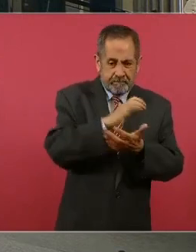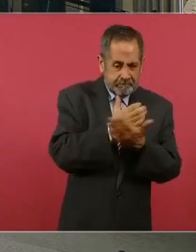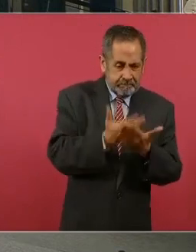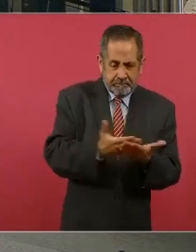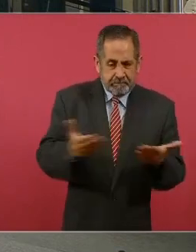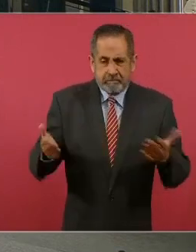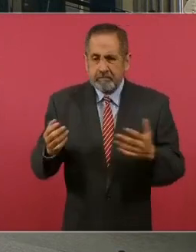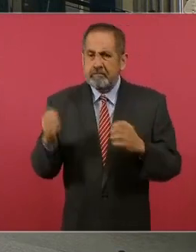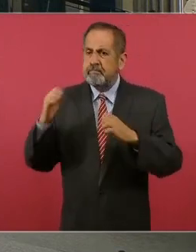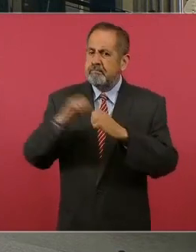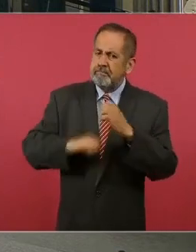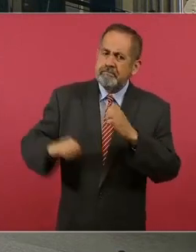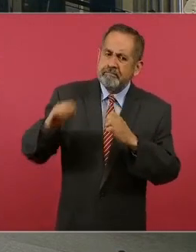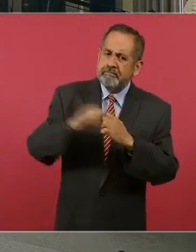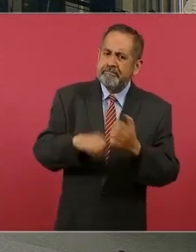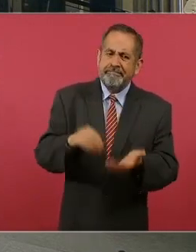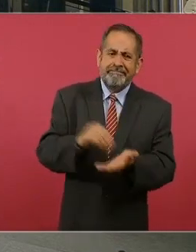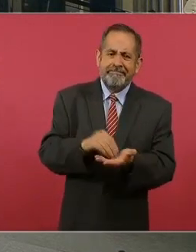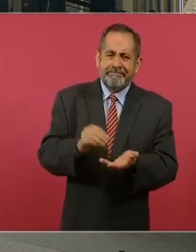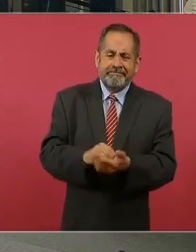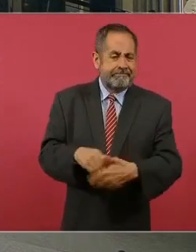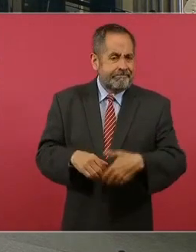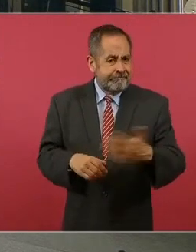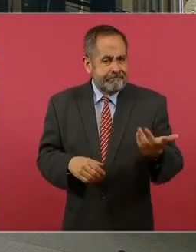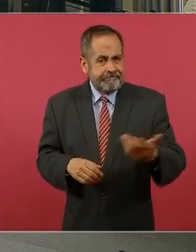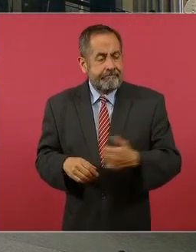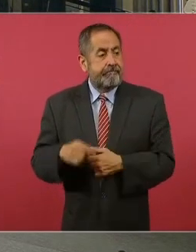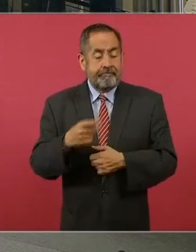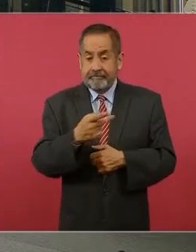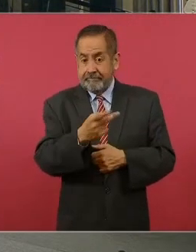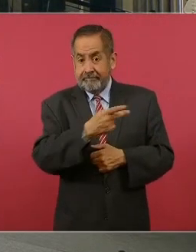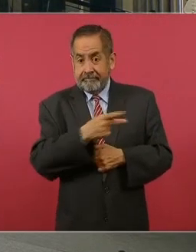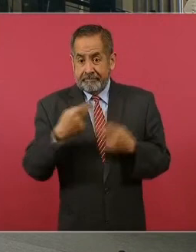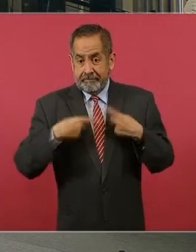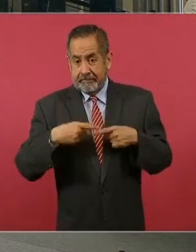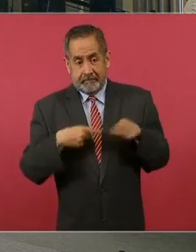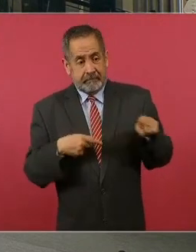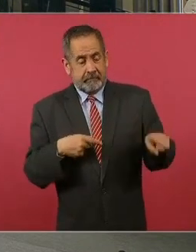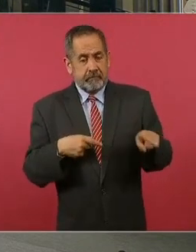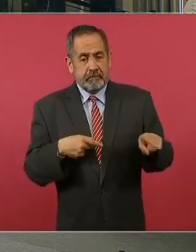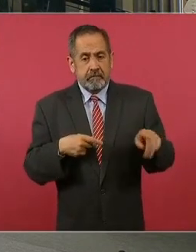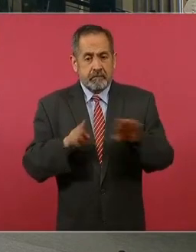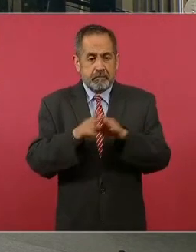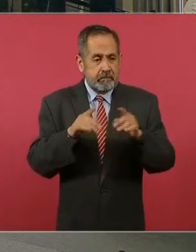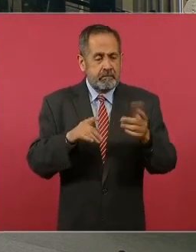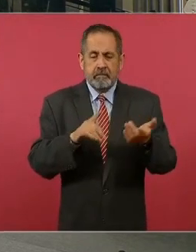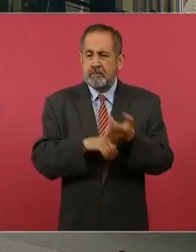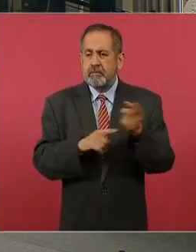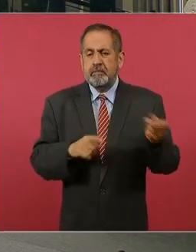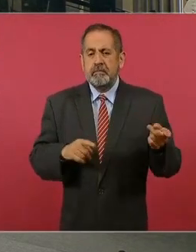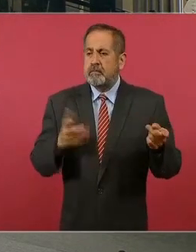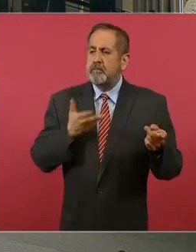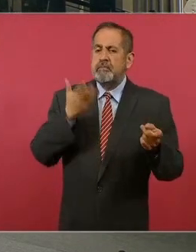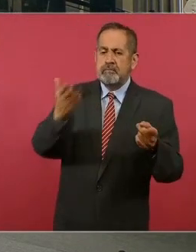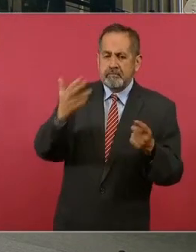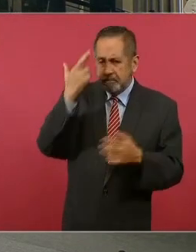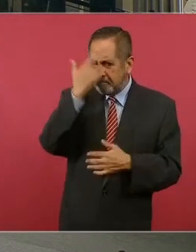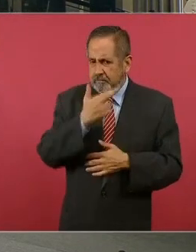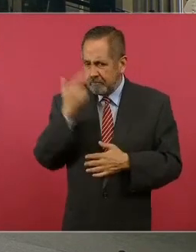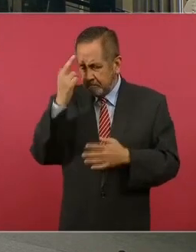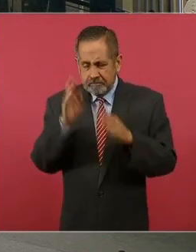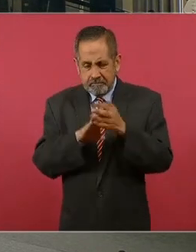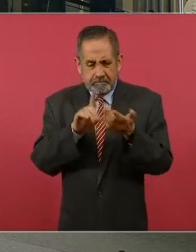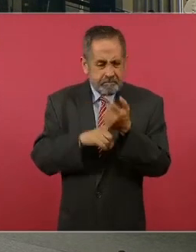estos engaños siguen participando. Pues aquí estas personas que se sienten ofendidas solicitan una revisión sobre